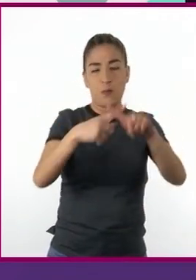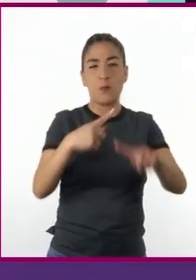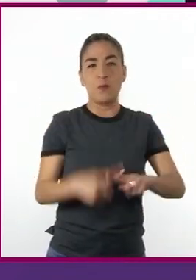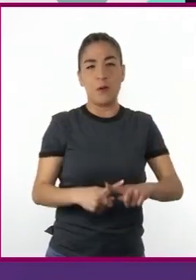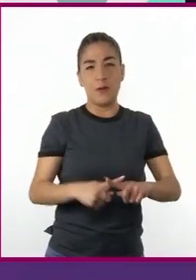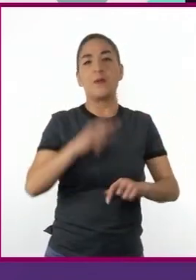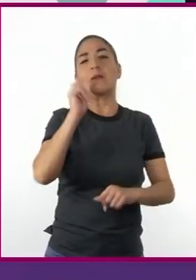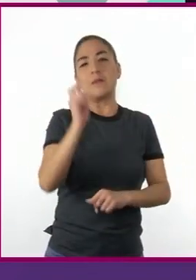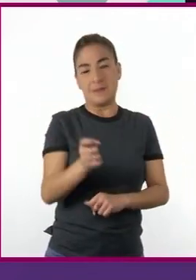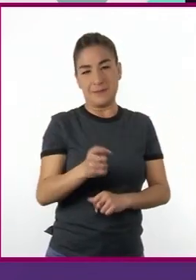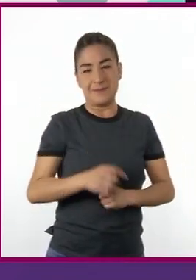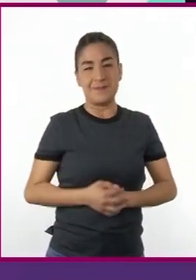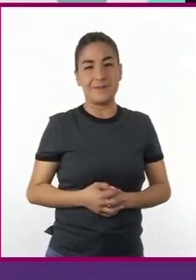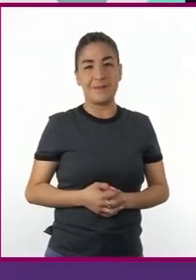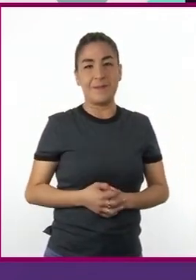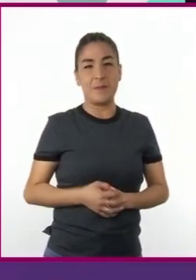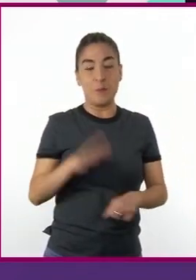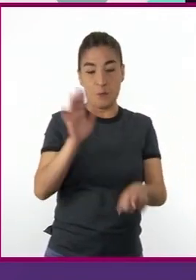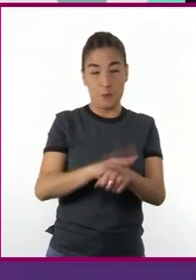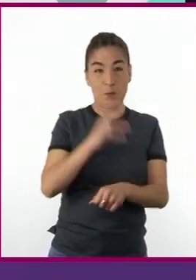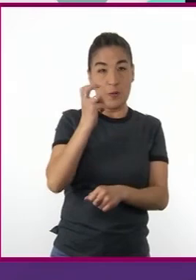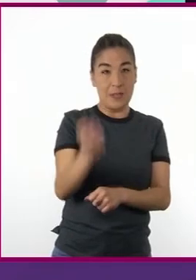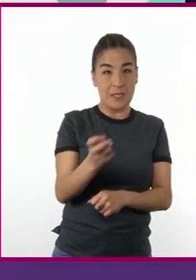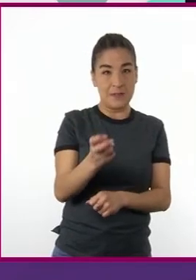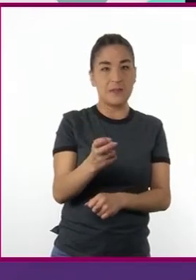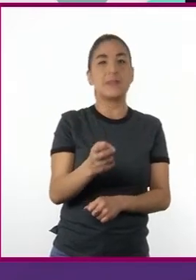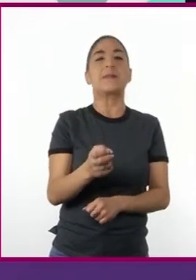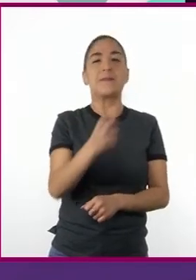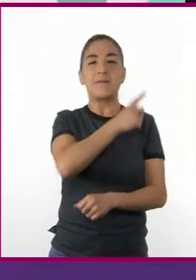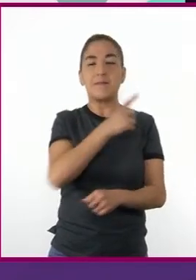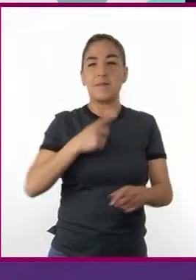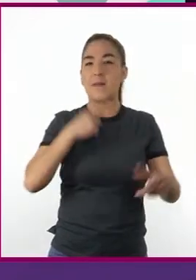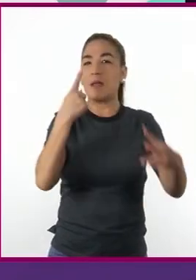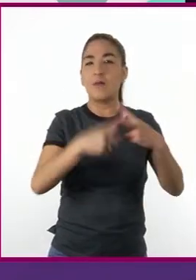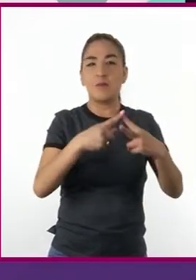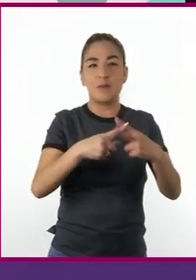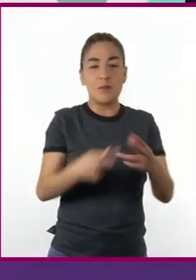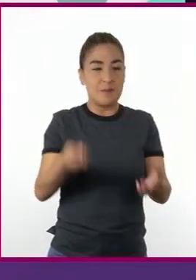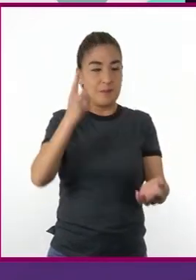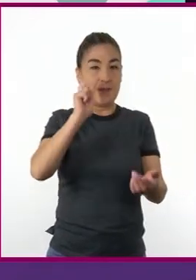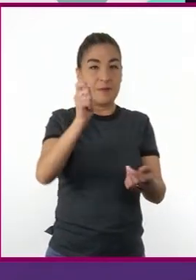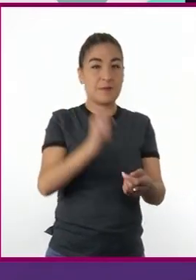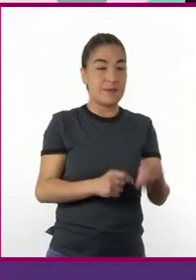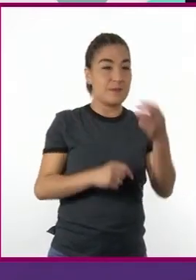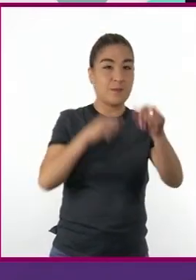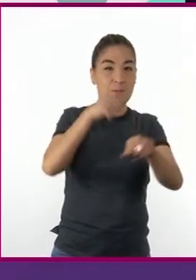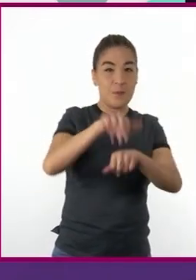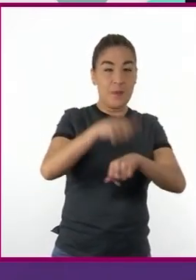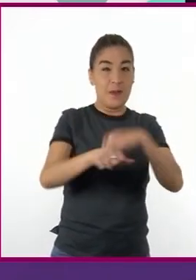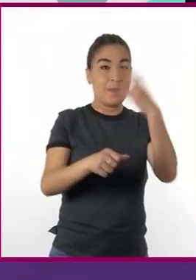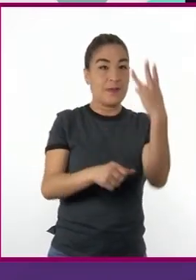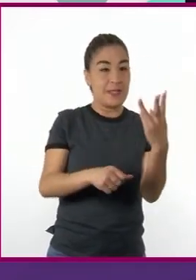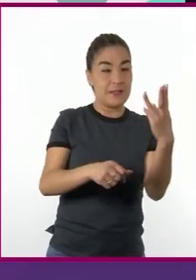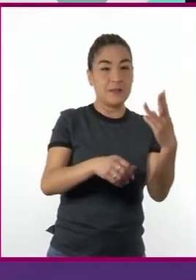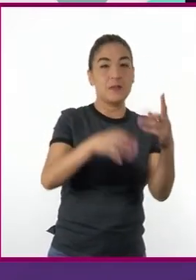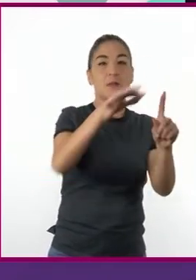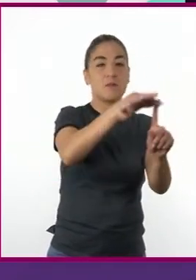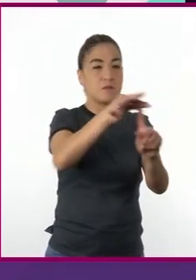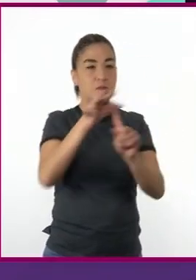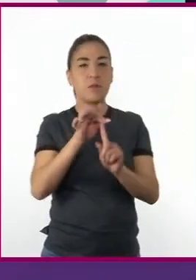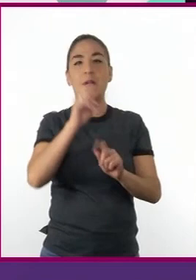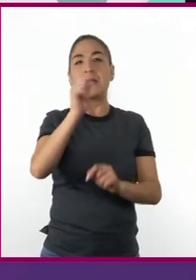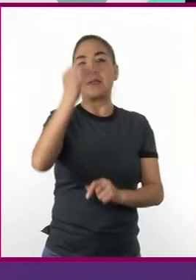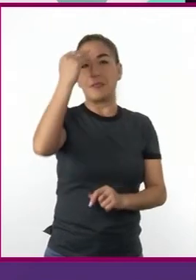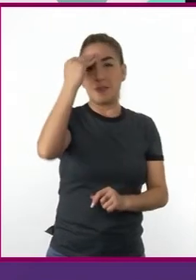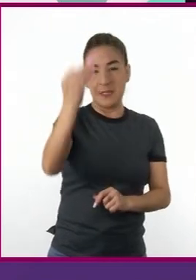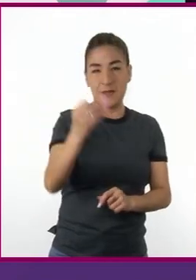una multiplicación. Por eso, hay que calcular el producto del 3, obtenido por el tiempo, y